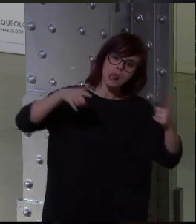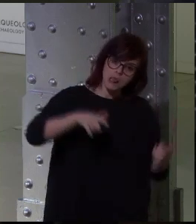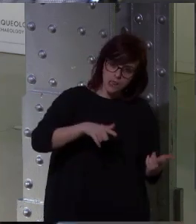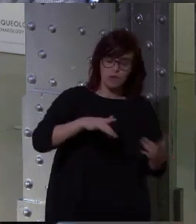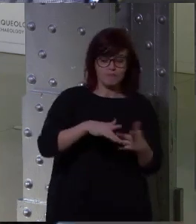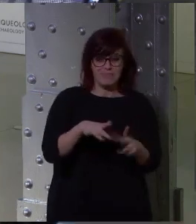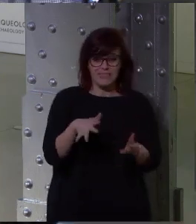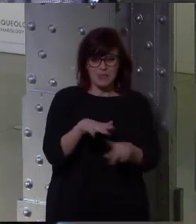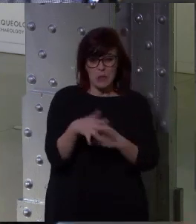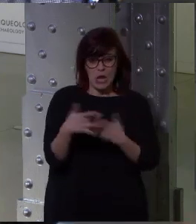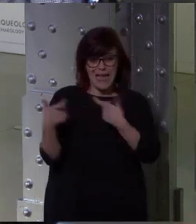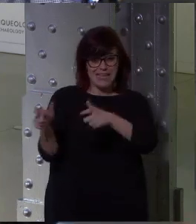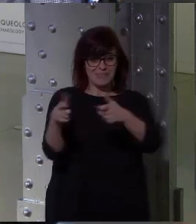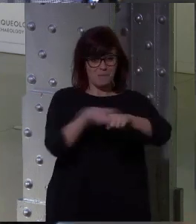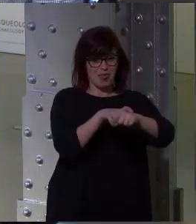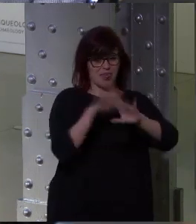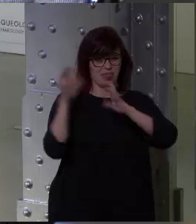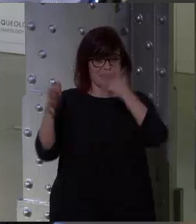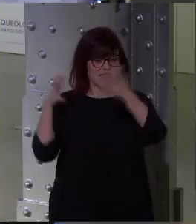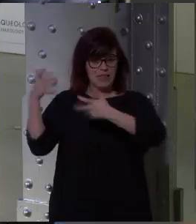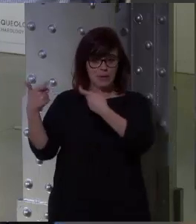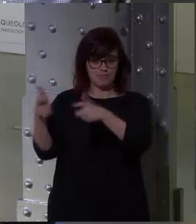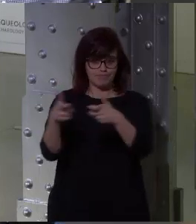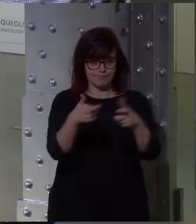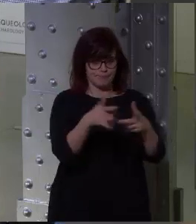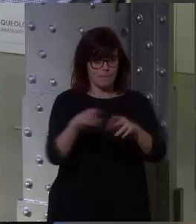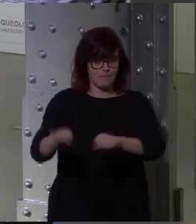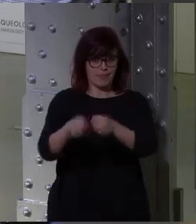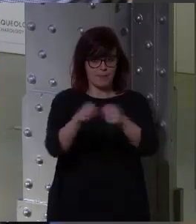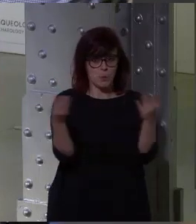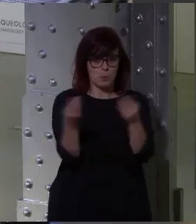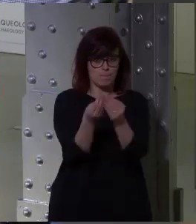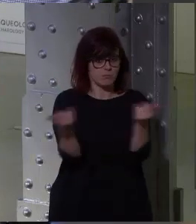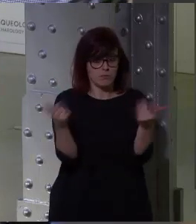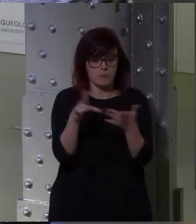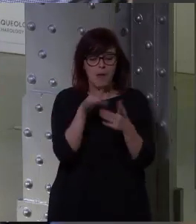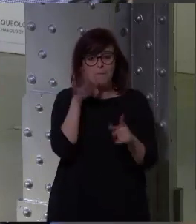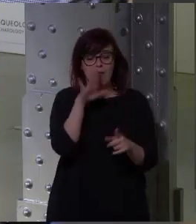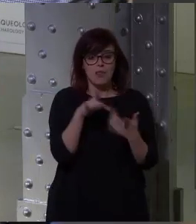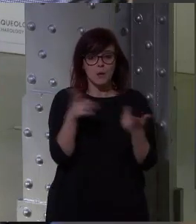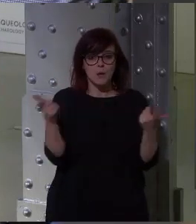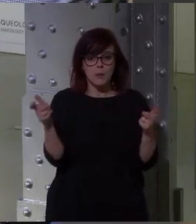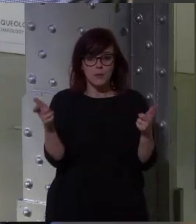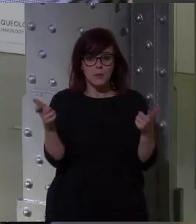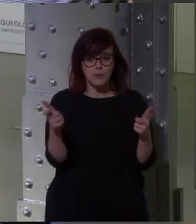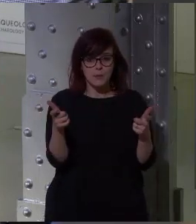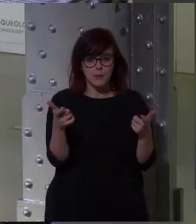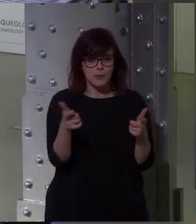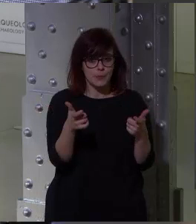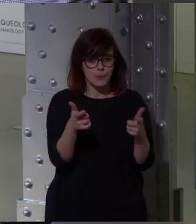gran extinción de especies. El número de especies que en muchos casos desaparecen de forma silenciosa es muy